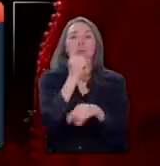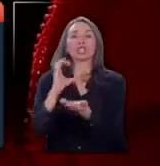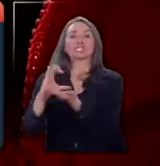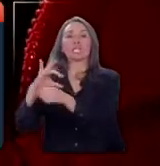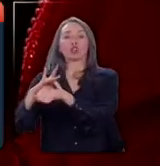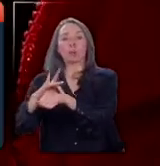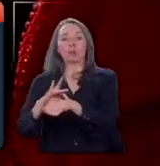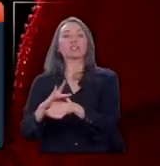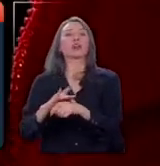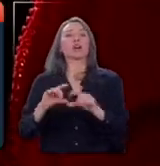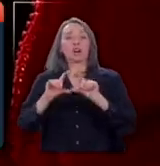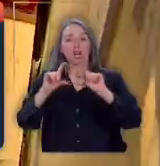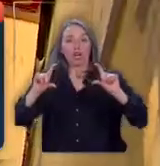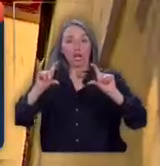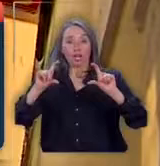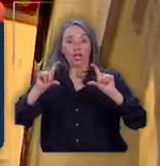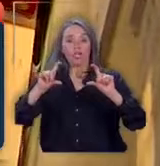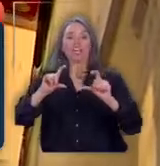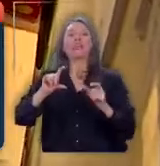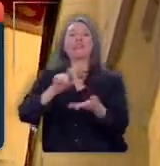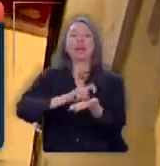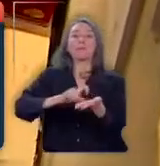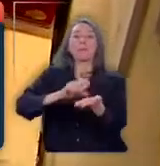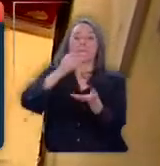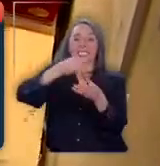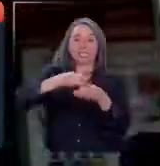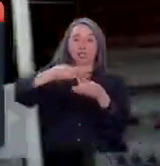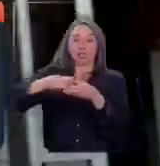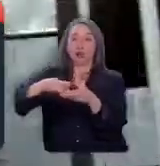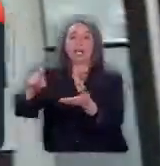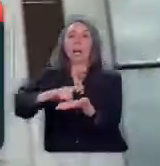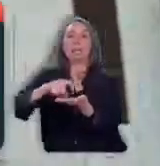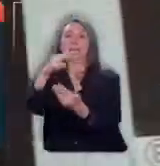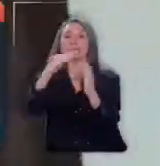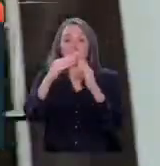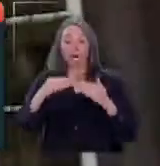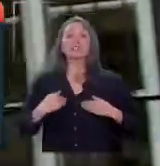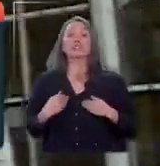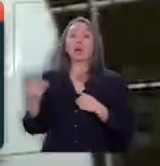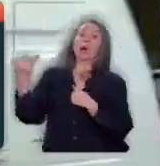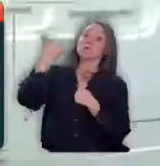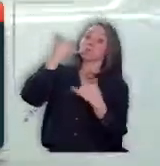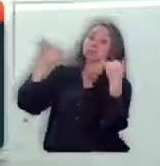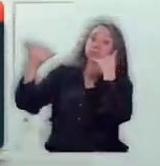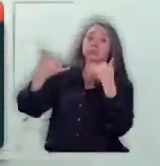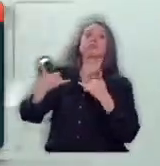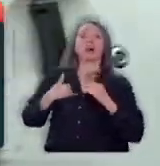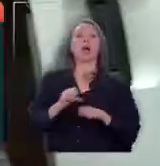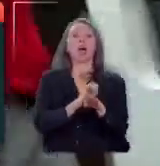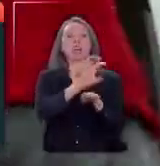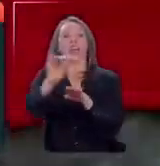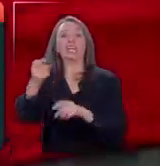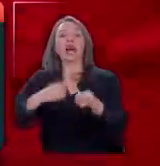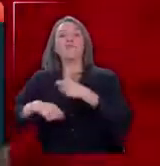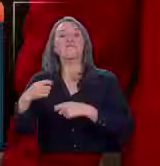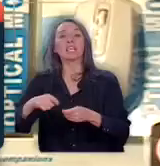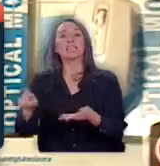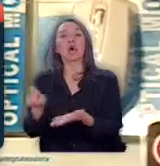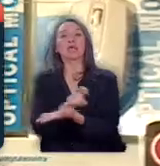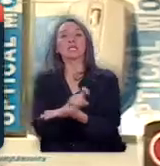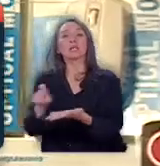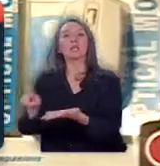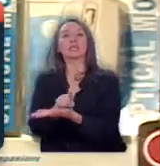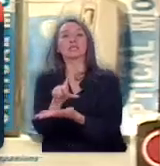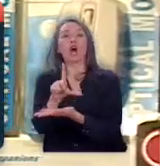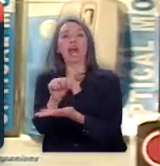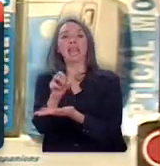también despachan cartuchos toner para los que necesitan imprimir en sus casas han incrementado las ventas de impresoras láser